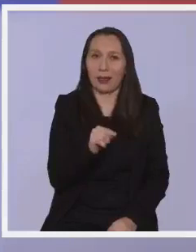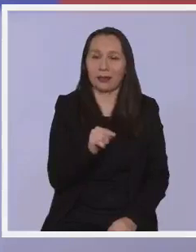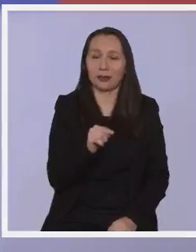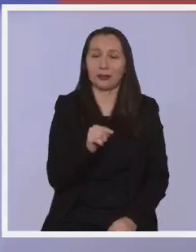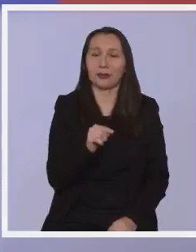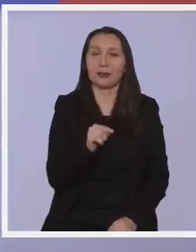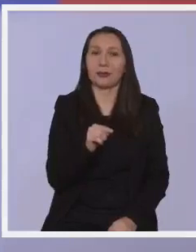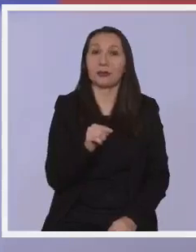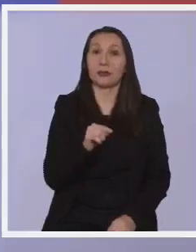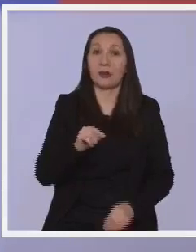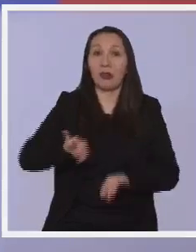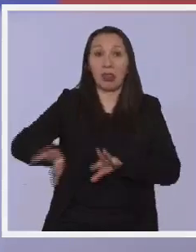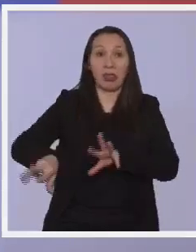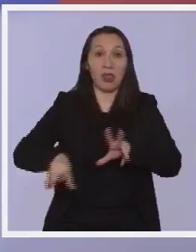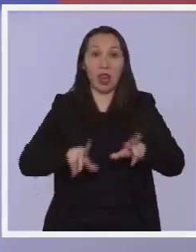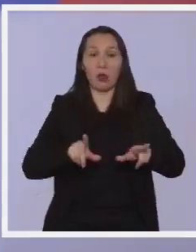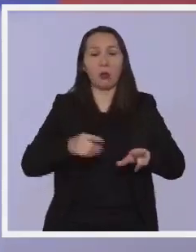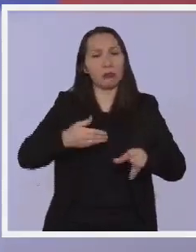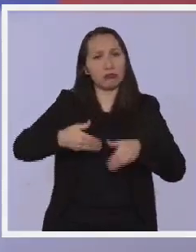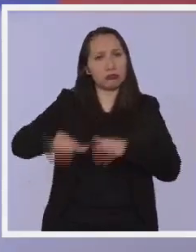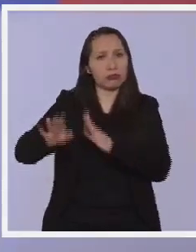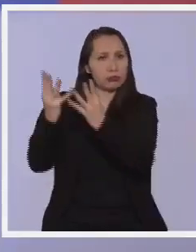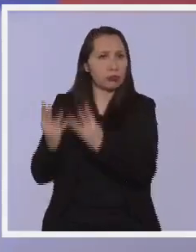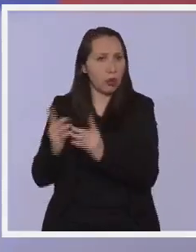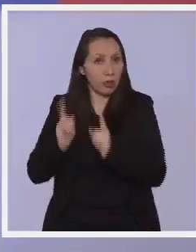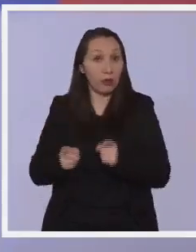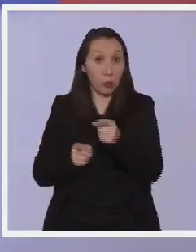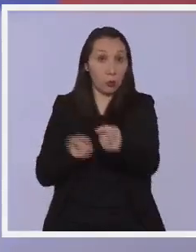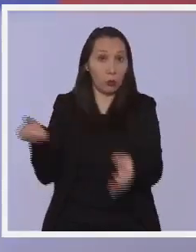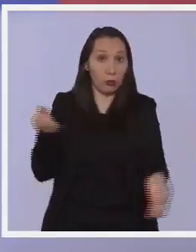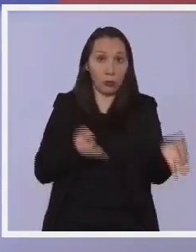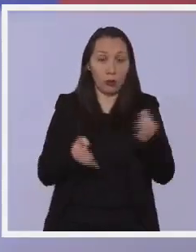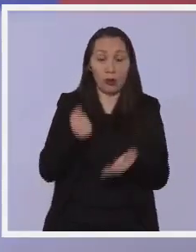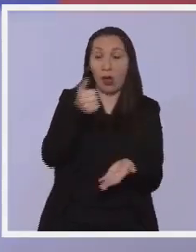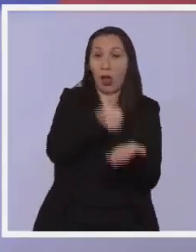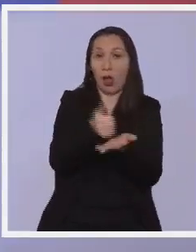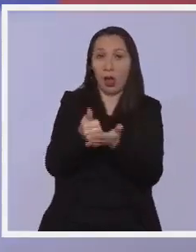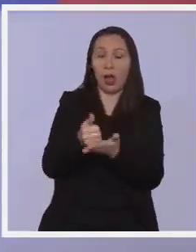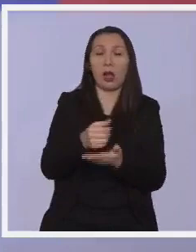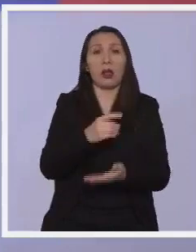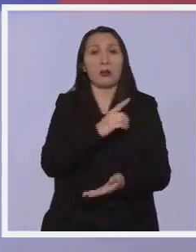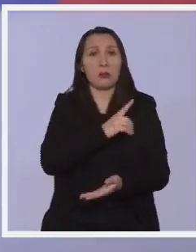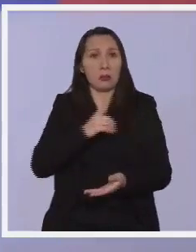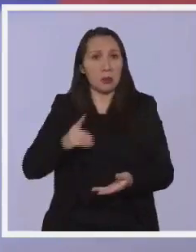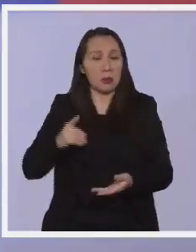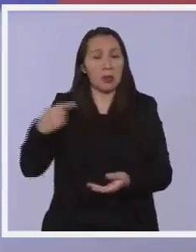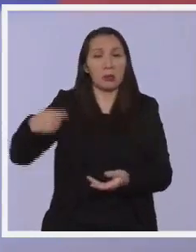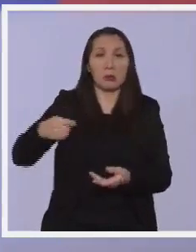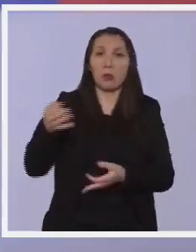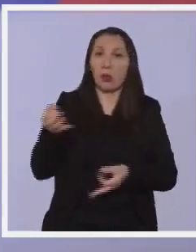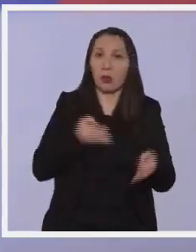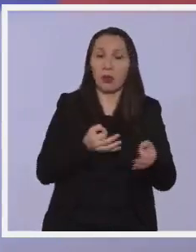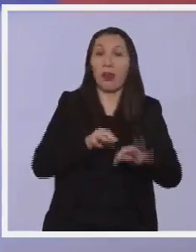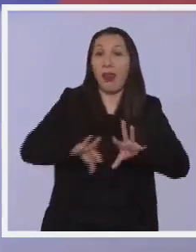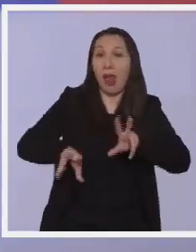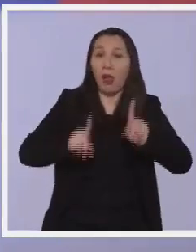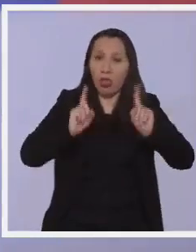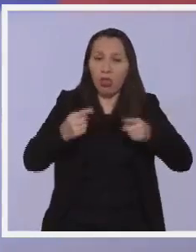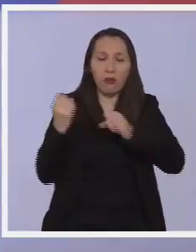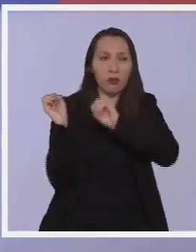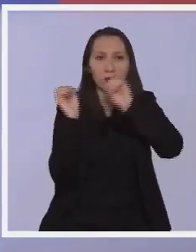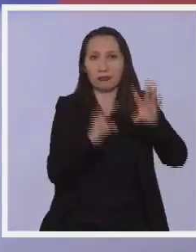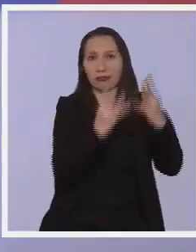Son los delincuentes los que tienen que estar encerrados, esto lo han dicho muchos de ustedes, los alcaldes, diferentes parlamentarios de diferentes sectores. Los delincuentes los que tienen que estar